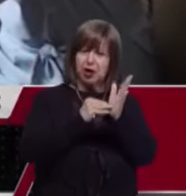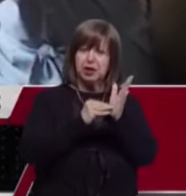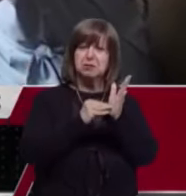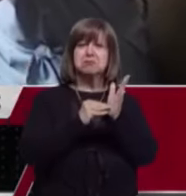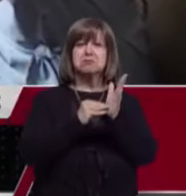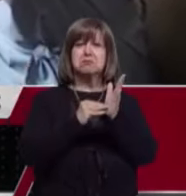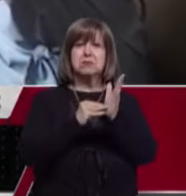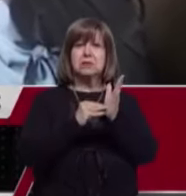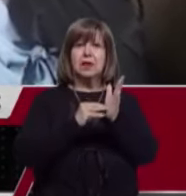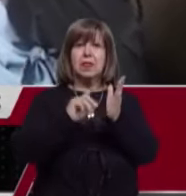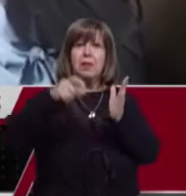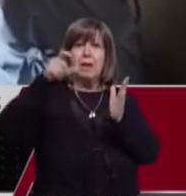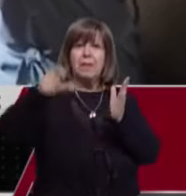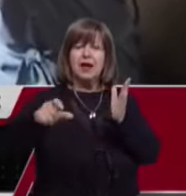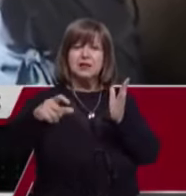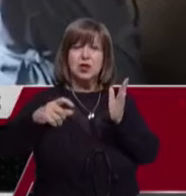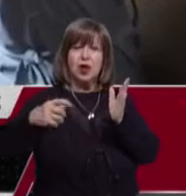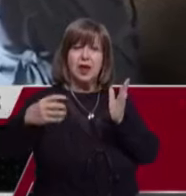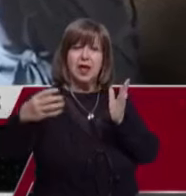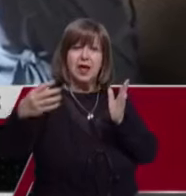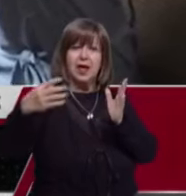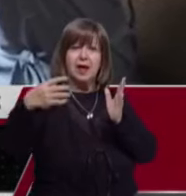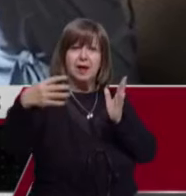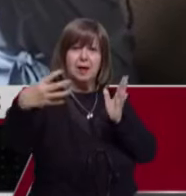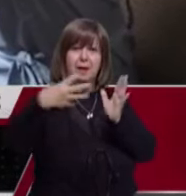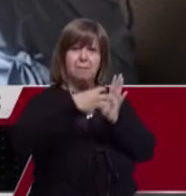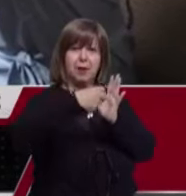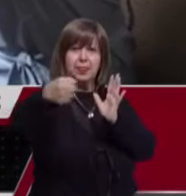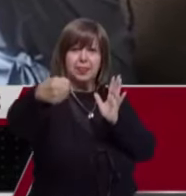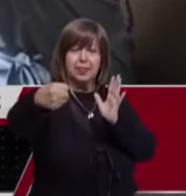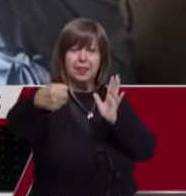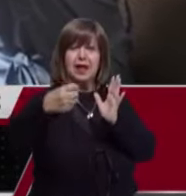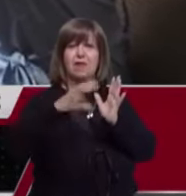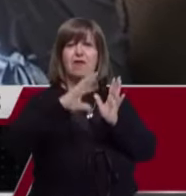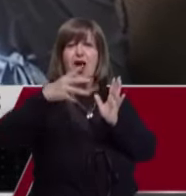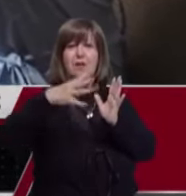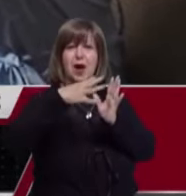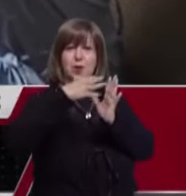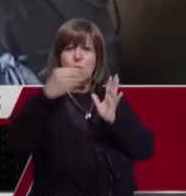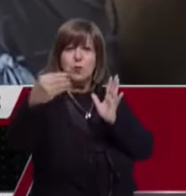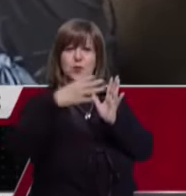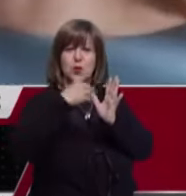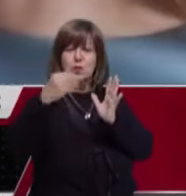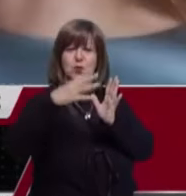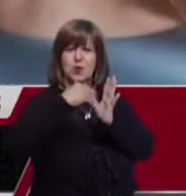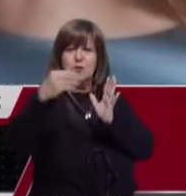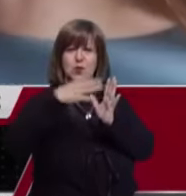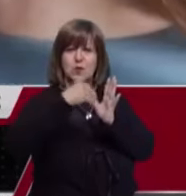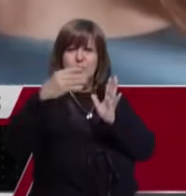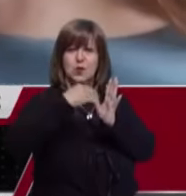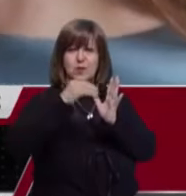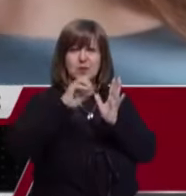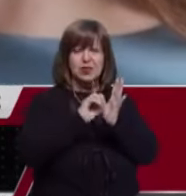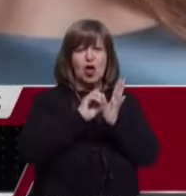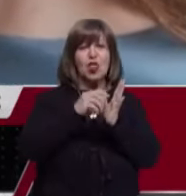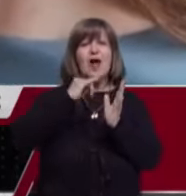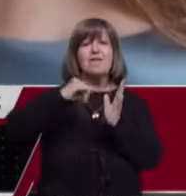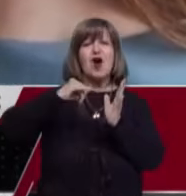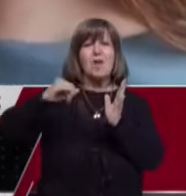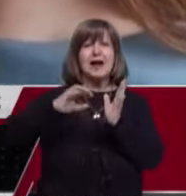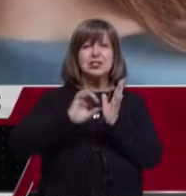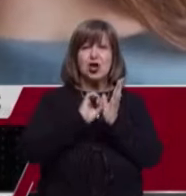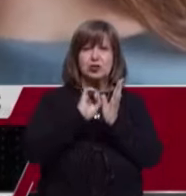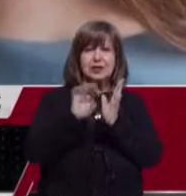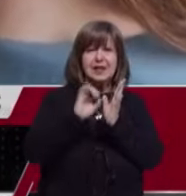desde su dispositivo puede manejar su celular a la distancia, como si lo tuviera en la mano, pero a la distancia. Y sin duda preocupa muchísimo. Pero no es solo la